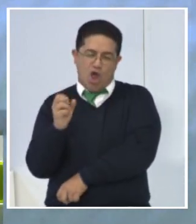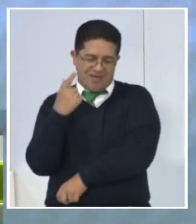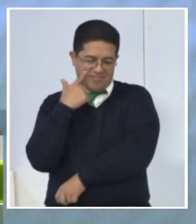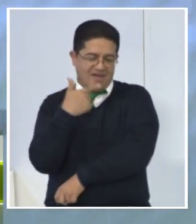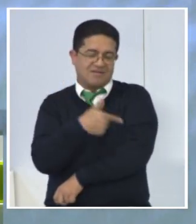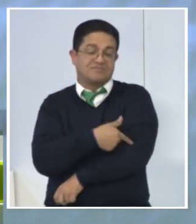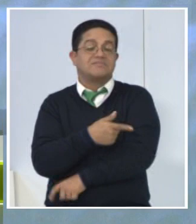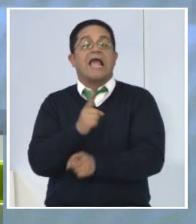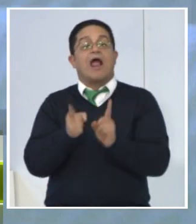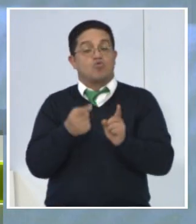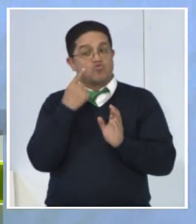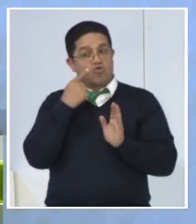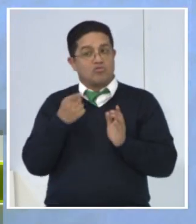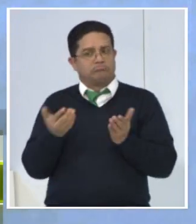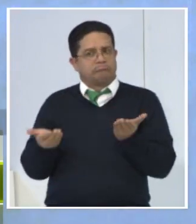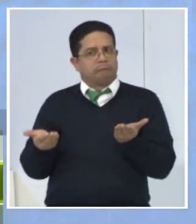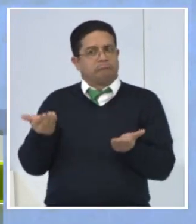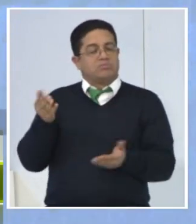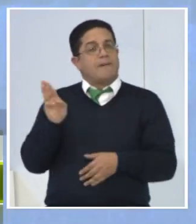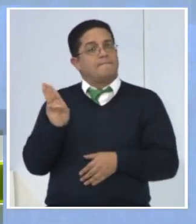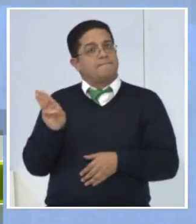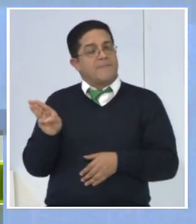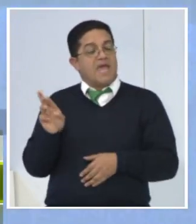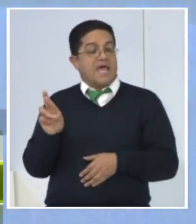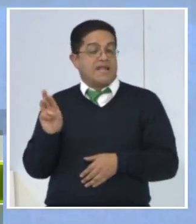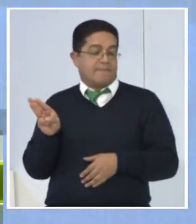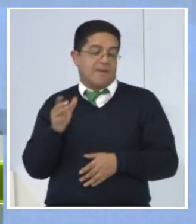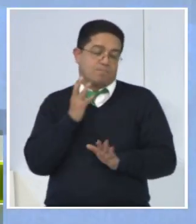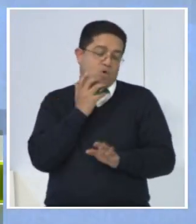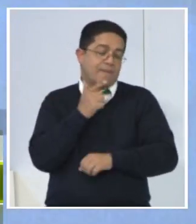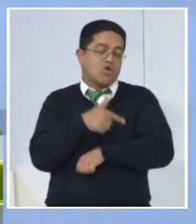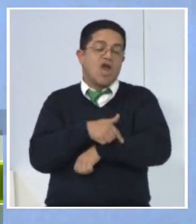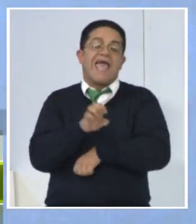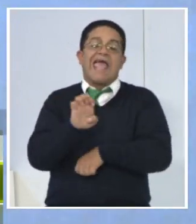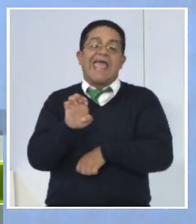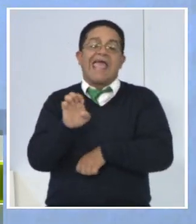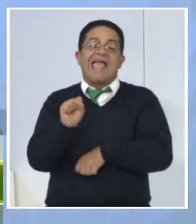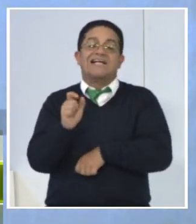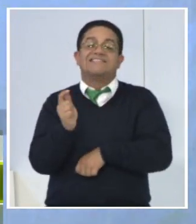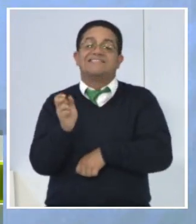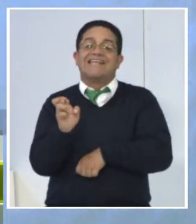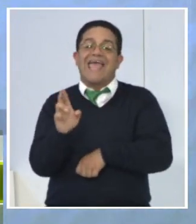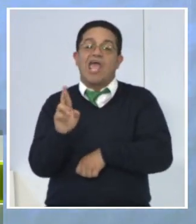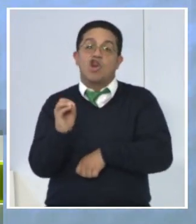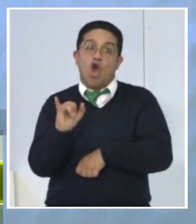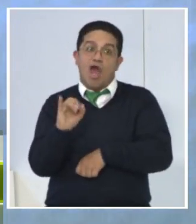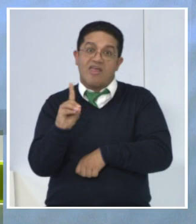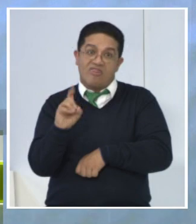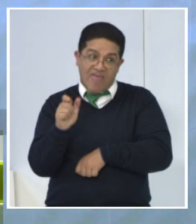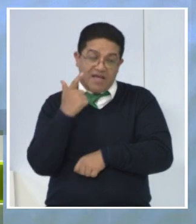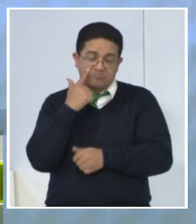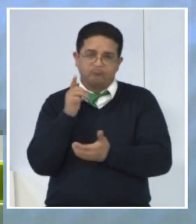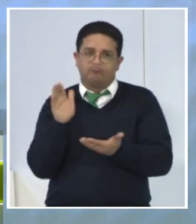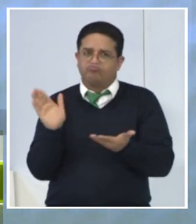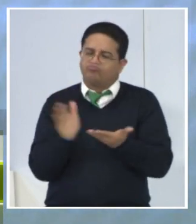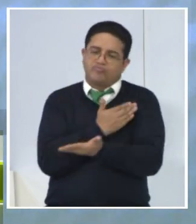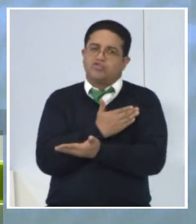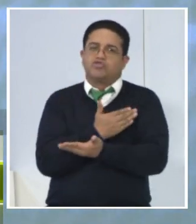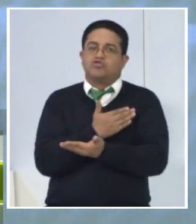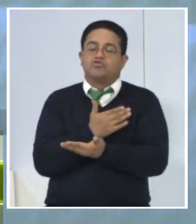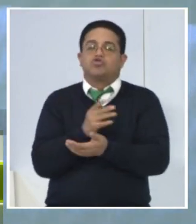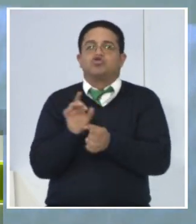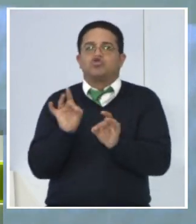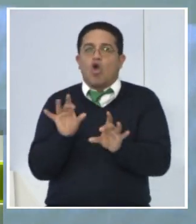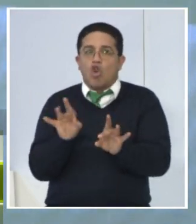demuestran unos más eficacias que otras. Uno, de repente, el esteroide, un tratamiento mucho más agudo para eliminar el dolor más rápido,